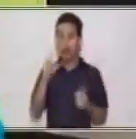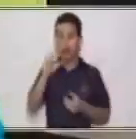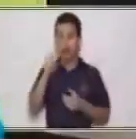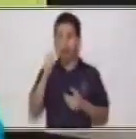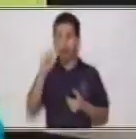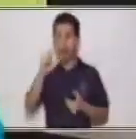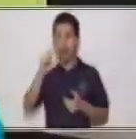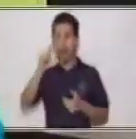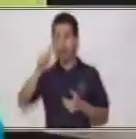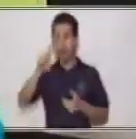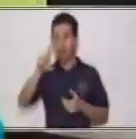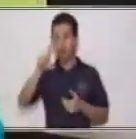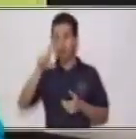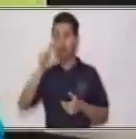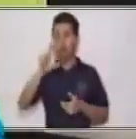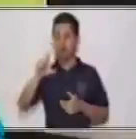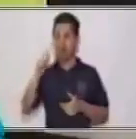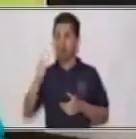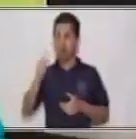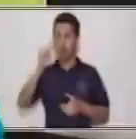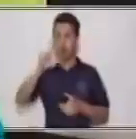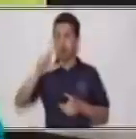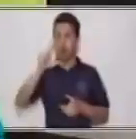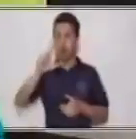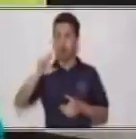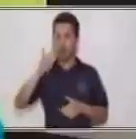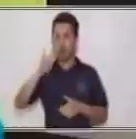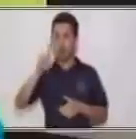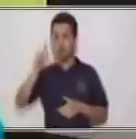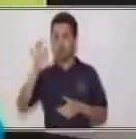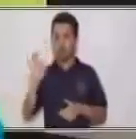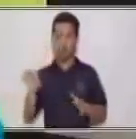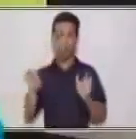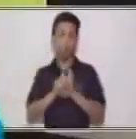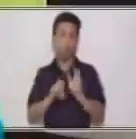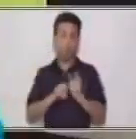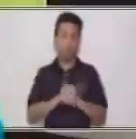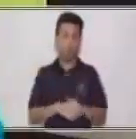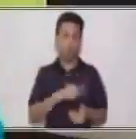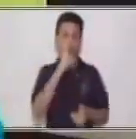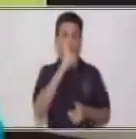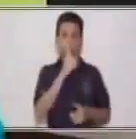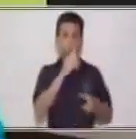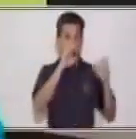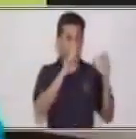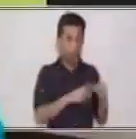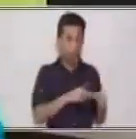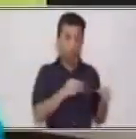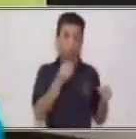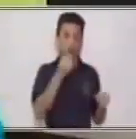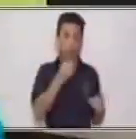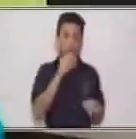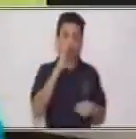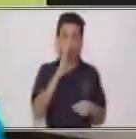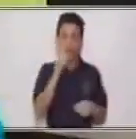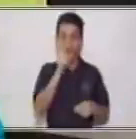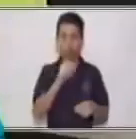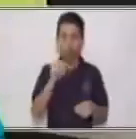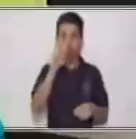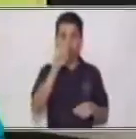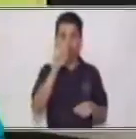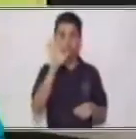ejemplo, si ellos dicen una persona come 4 onzas de arroz, en